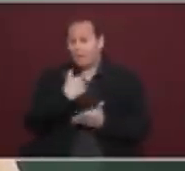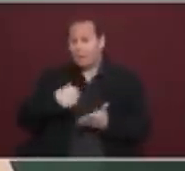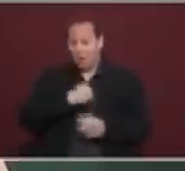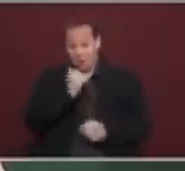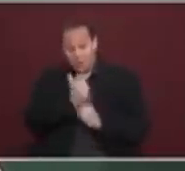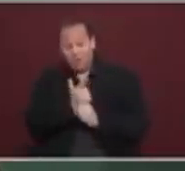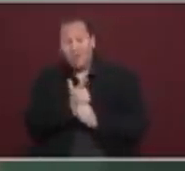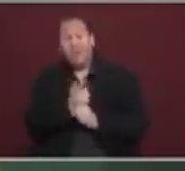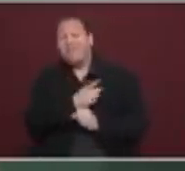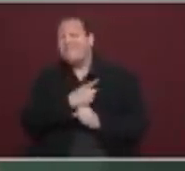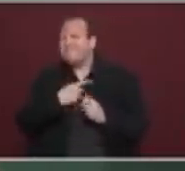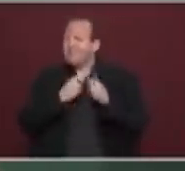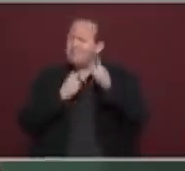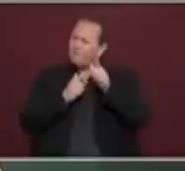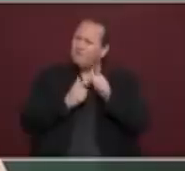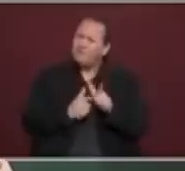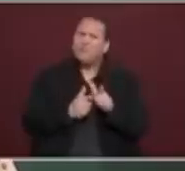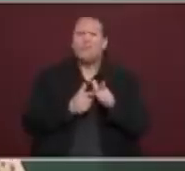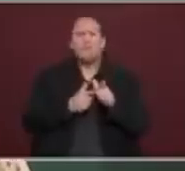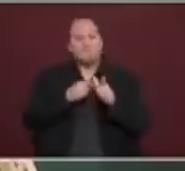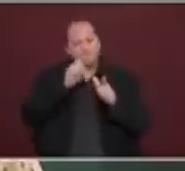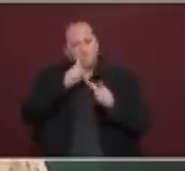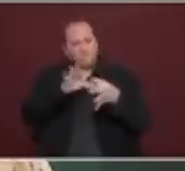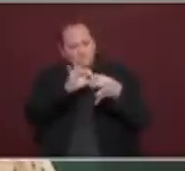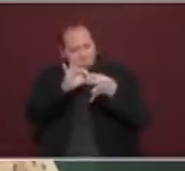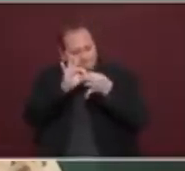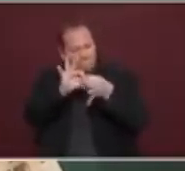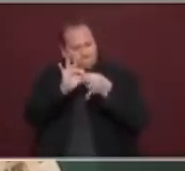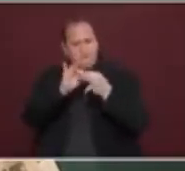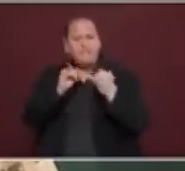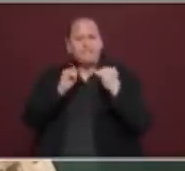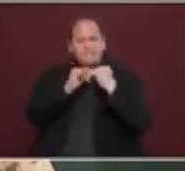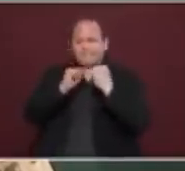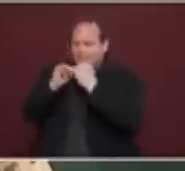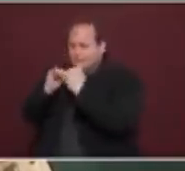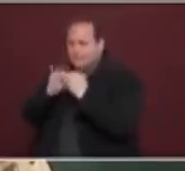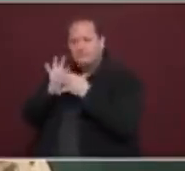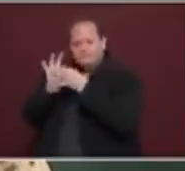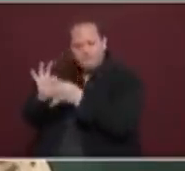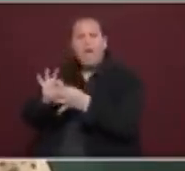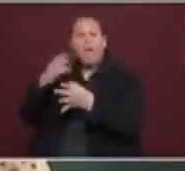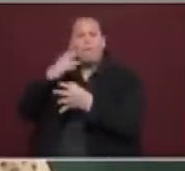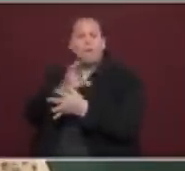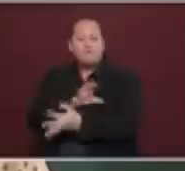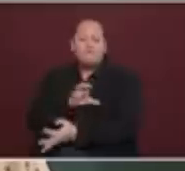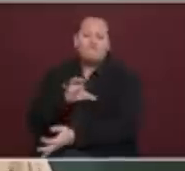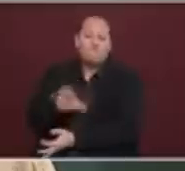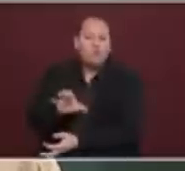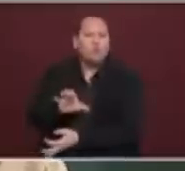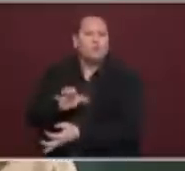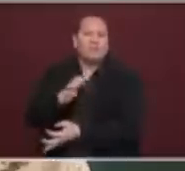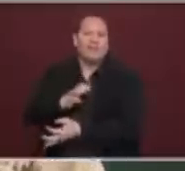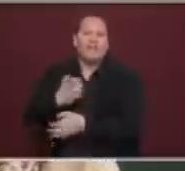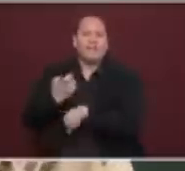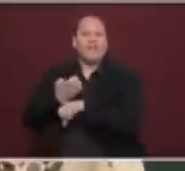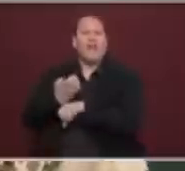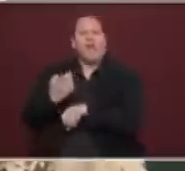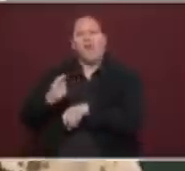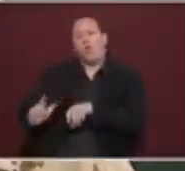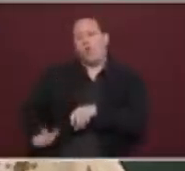continuar con este esfuerzo interinstitucional para fortalecer el estado mexicano con la presencia de quienes del estado